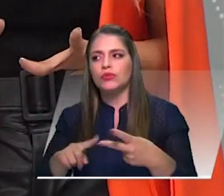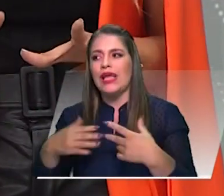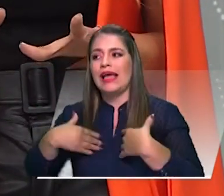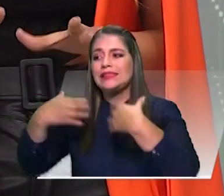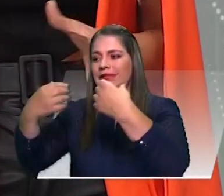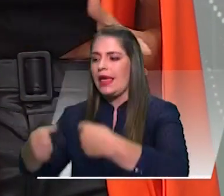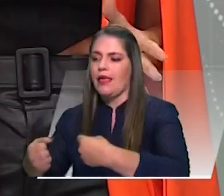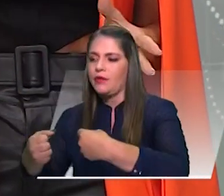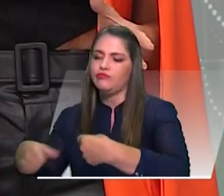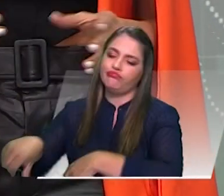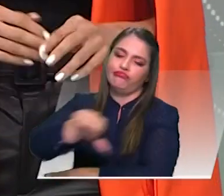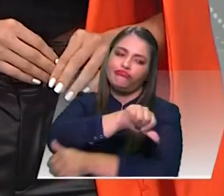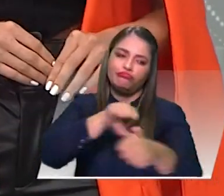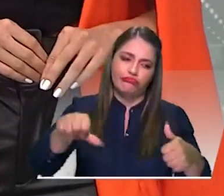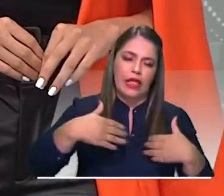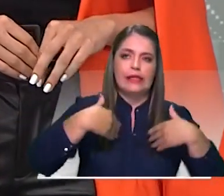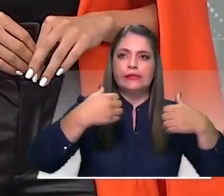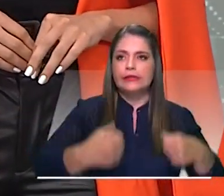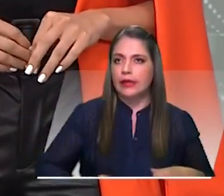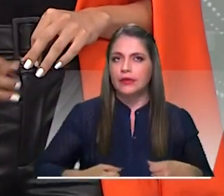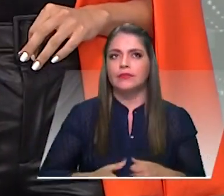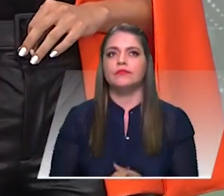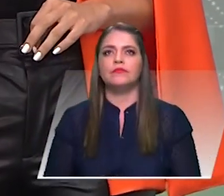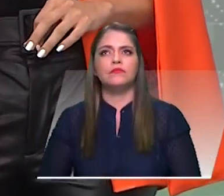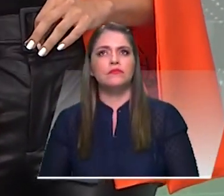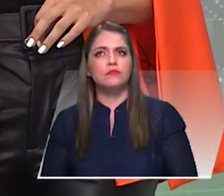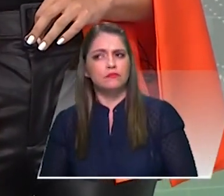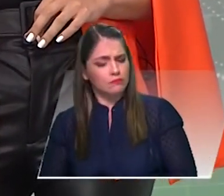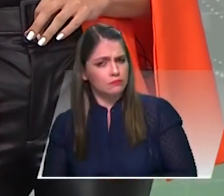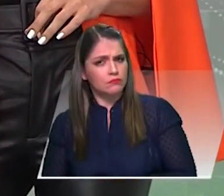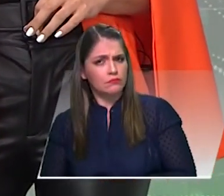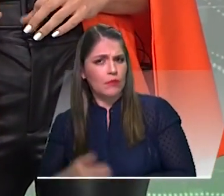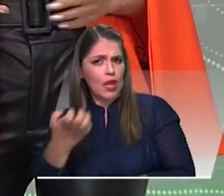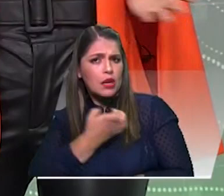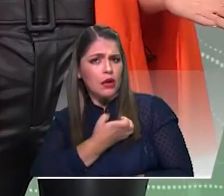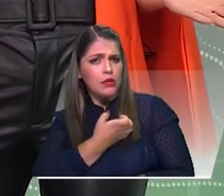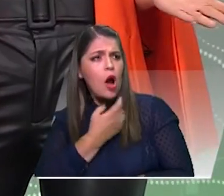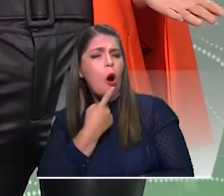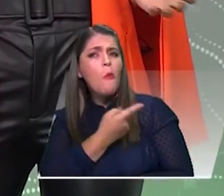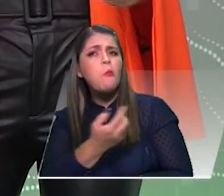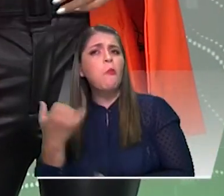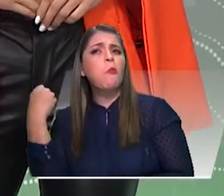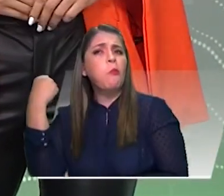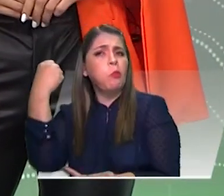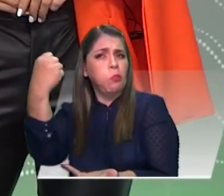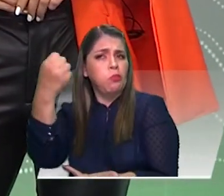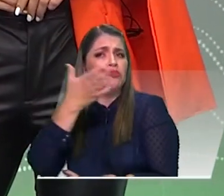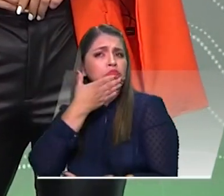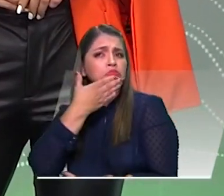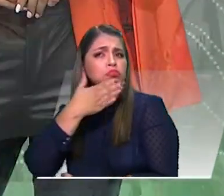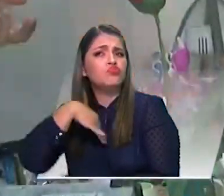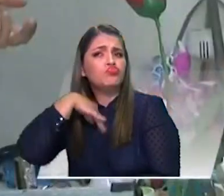Sin embargo, la administración afirma que cuenta con suficientes recursos. ¿Quién tiene la razón?